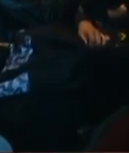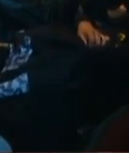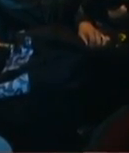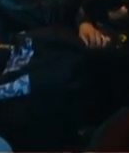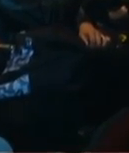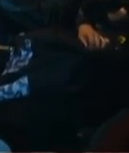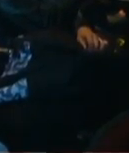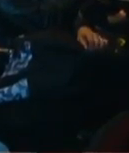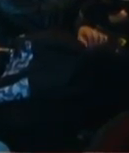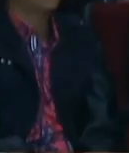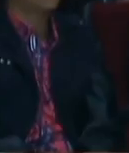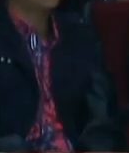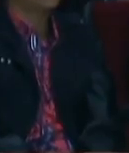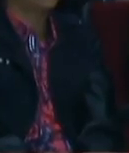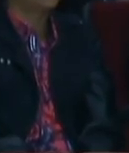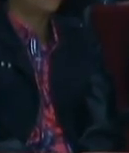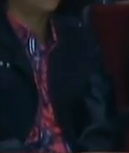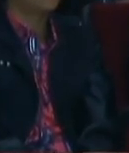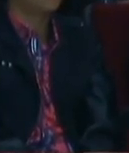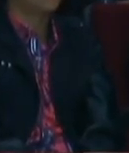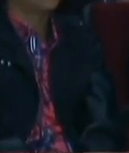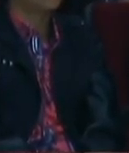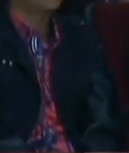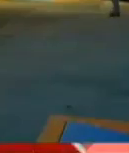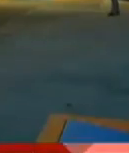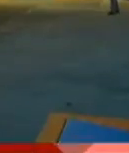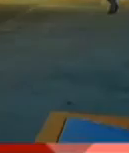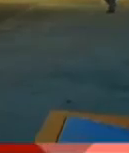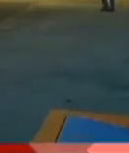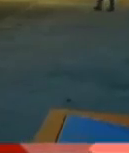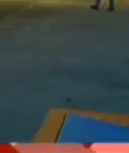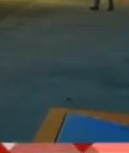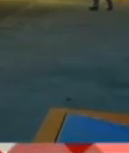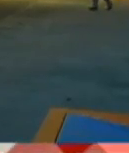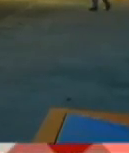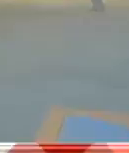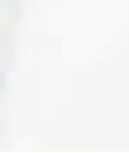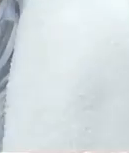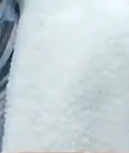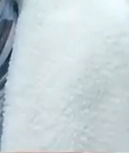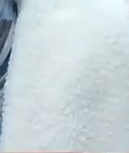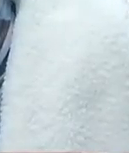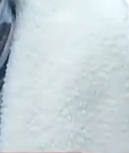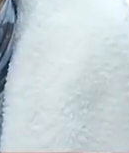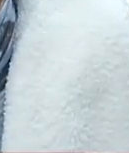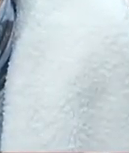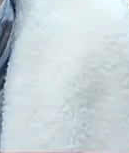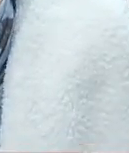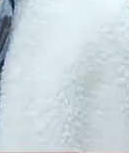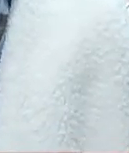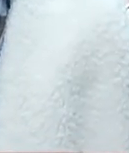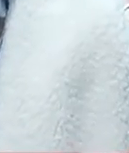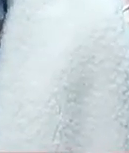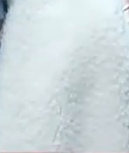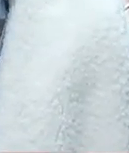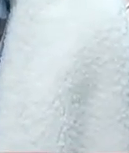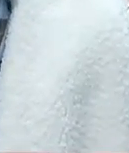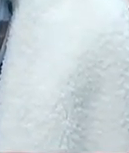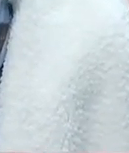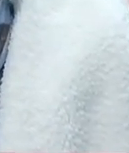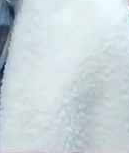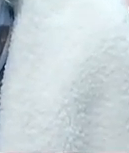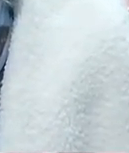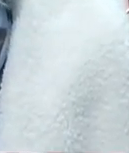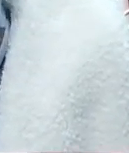funciones los sábados, domingos, lunes y martes de enero en el Centro Cultural del Bosque. Porque mientras haya dos seres humanos,